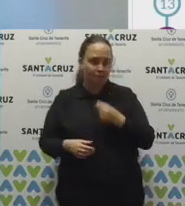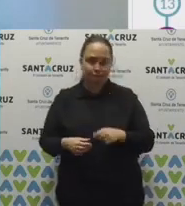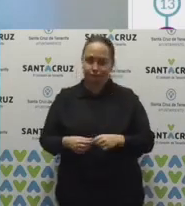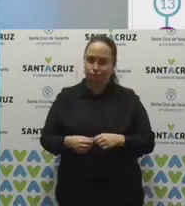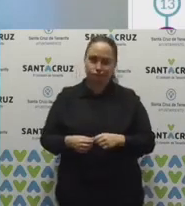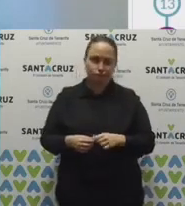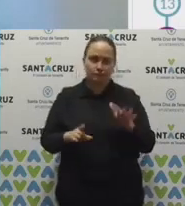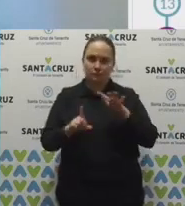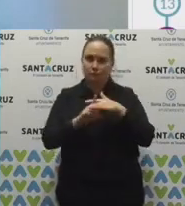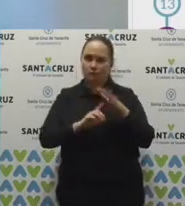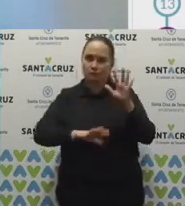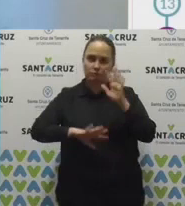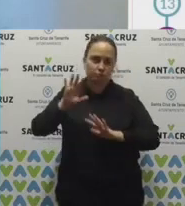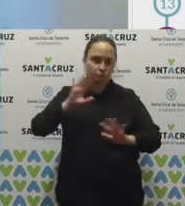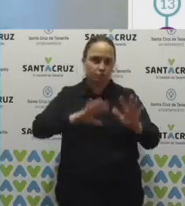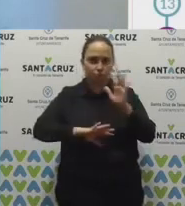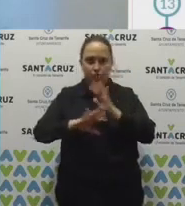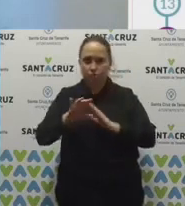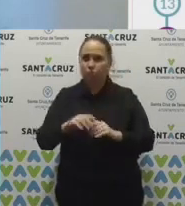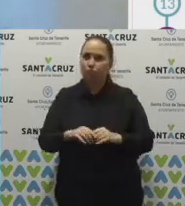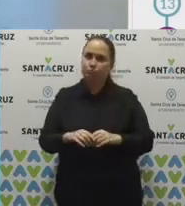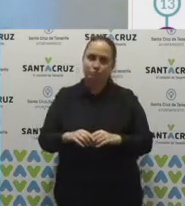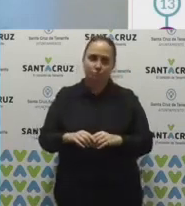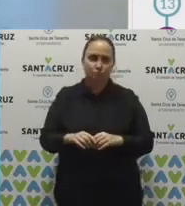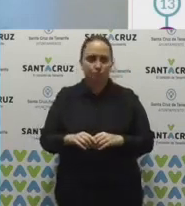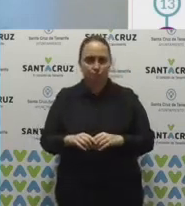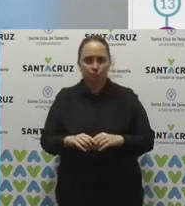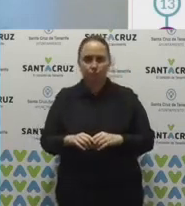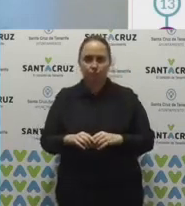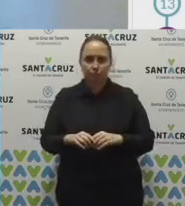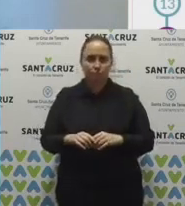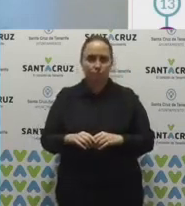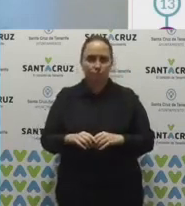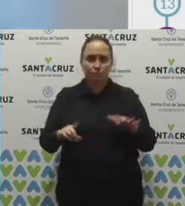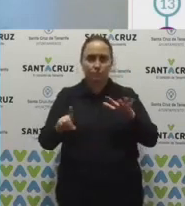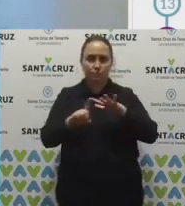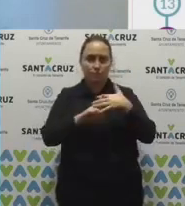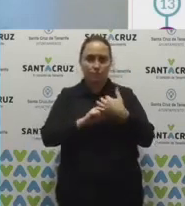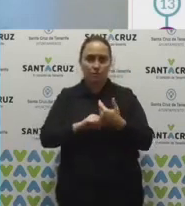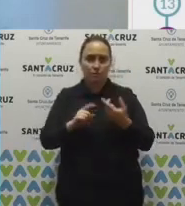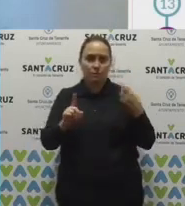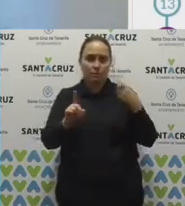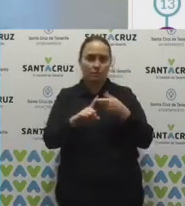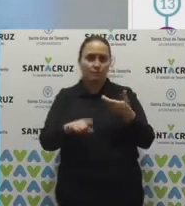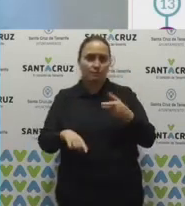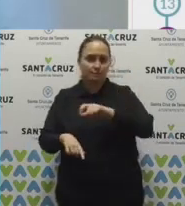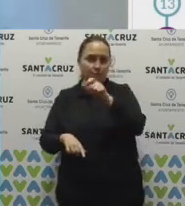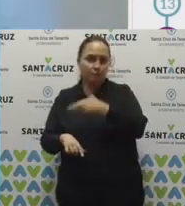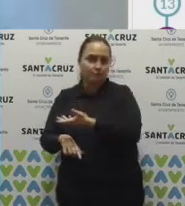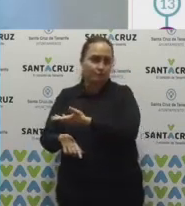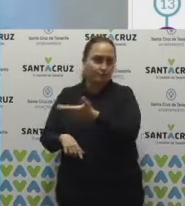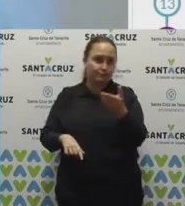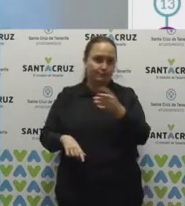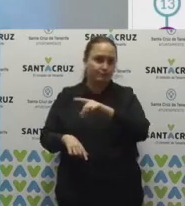momento que complica la situación de cara a la compra a disposición de todos los ciudadanos y deportistas de la ciudad de su gusto